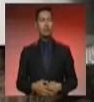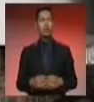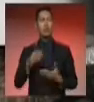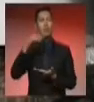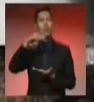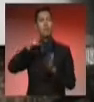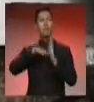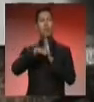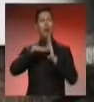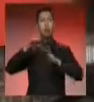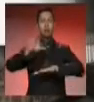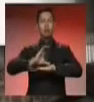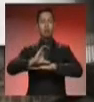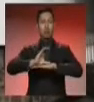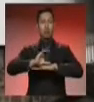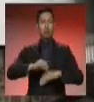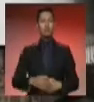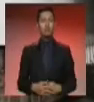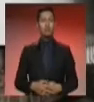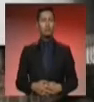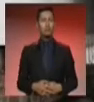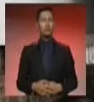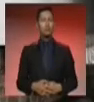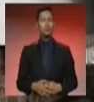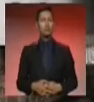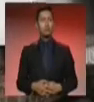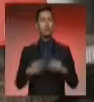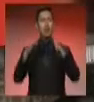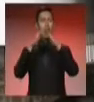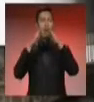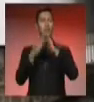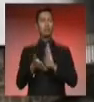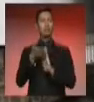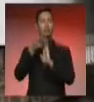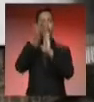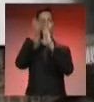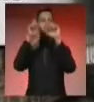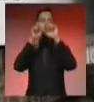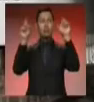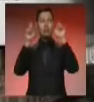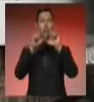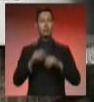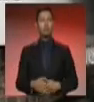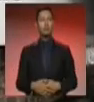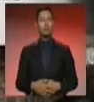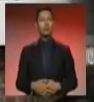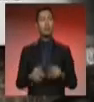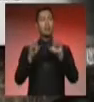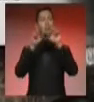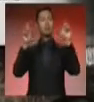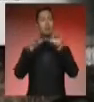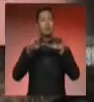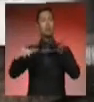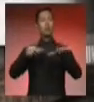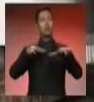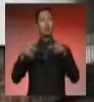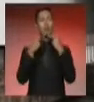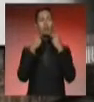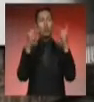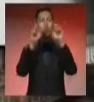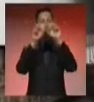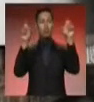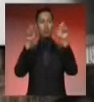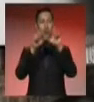Banco Central del Ecuador, Nicolás Isa y Inmobiliar, Jorge Patet, Empresa Coordinadora de Empresas Públicas,